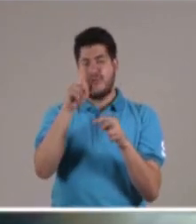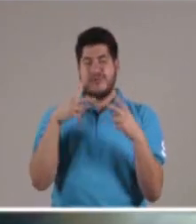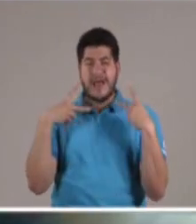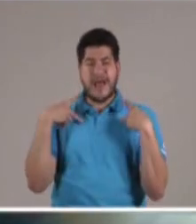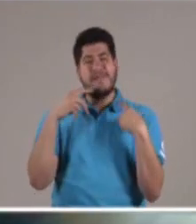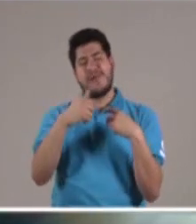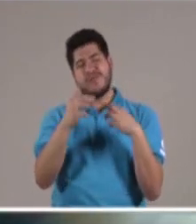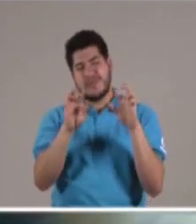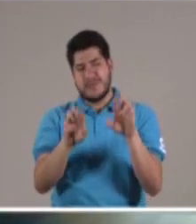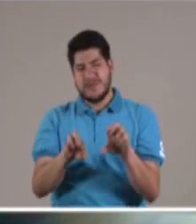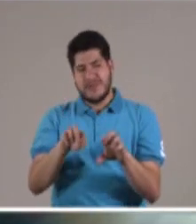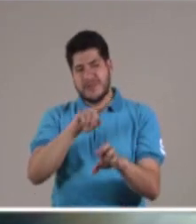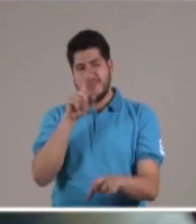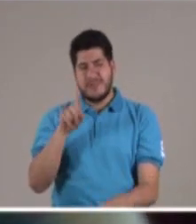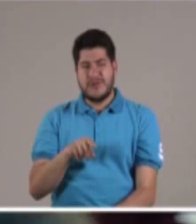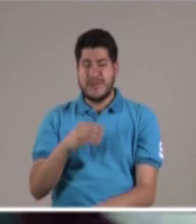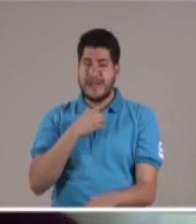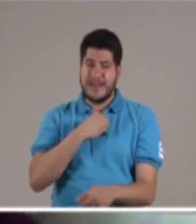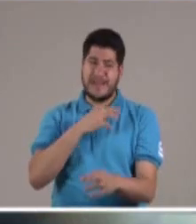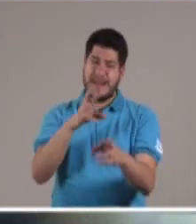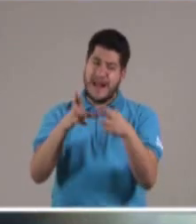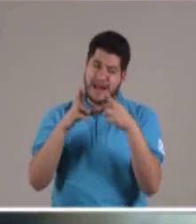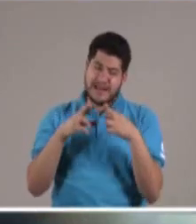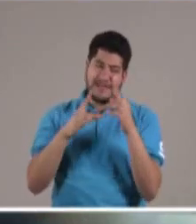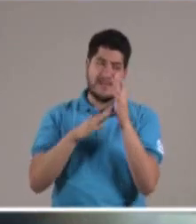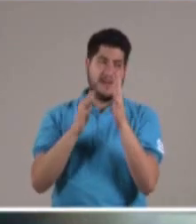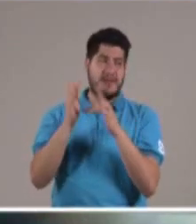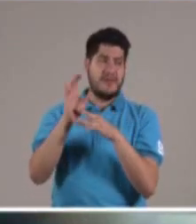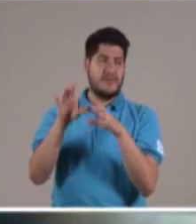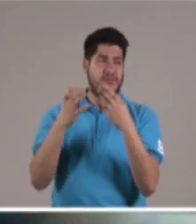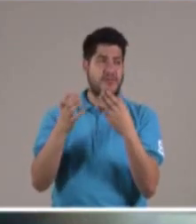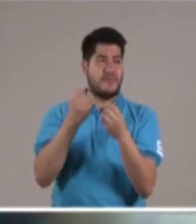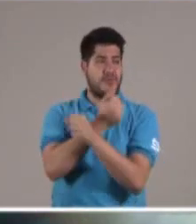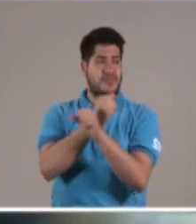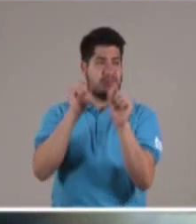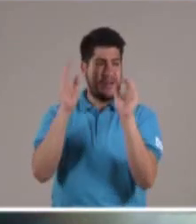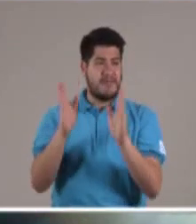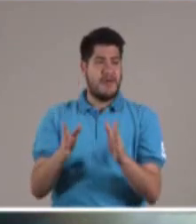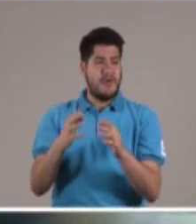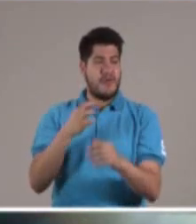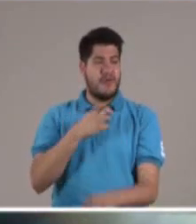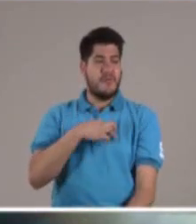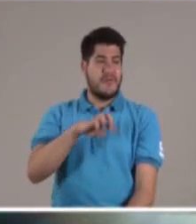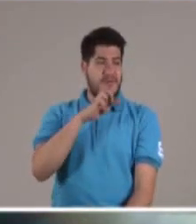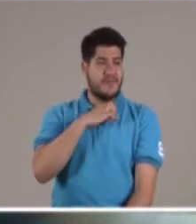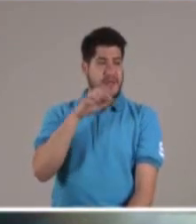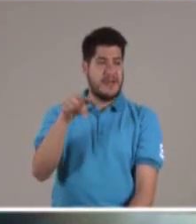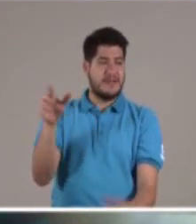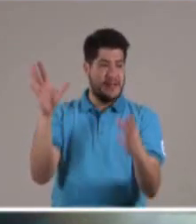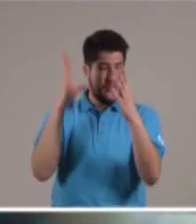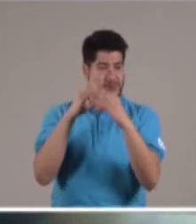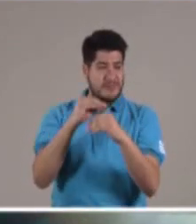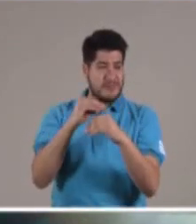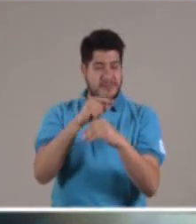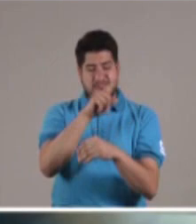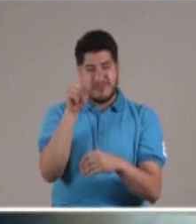que quiera recibir a Jesucristo como salvador personal esta noche véngase